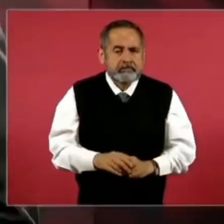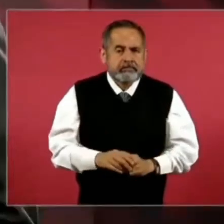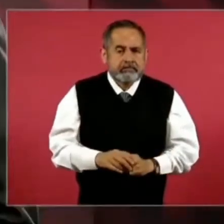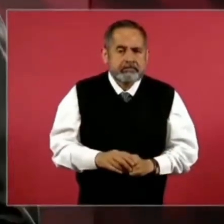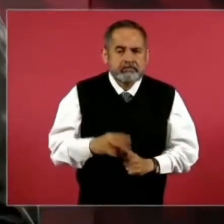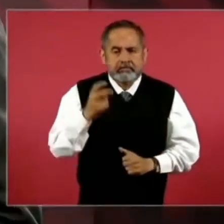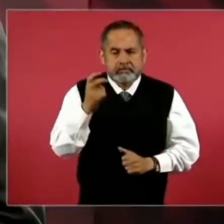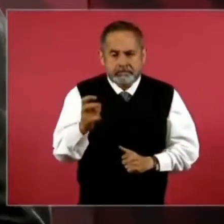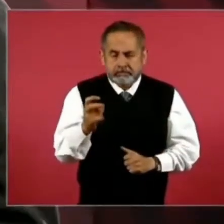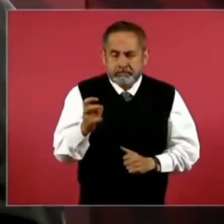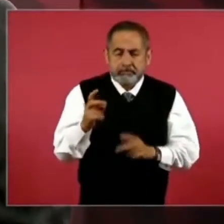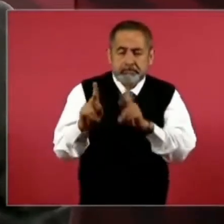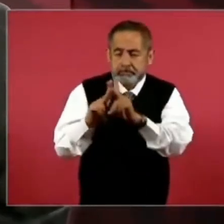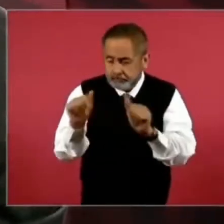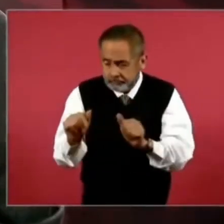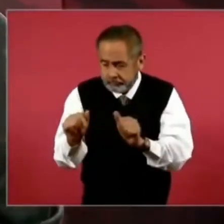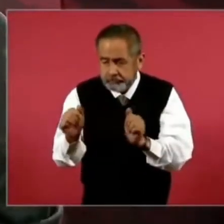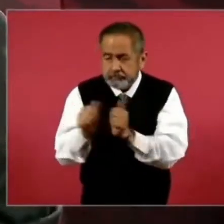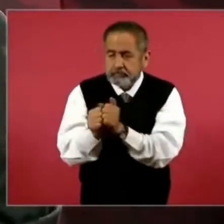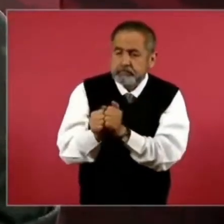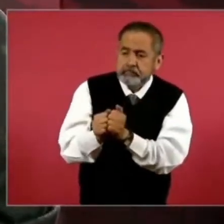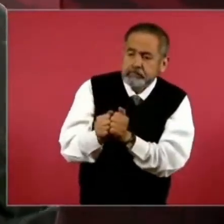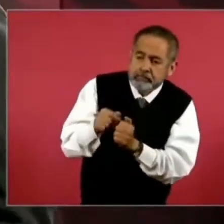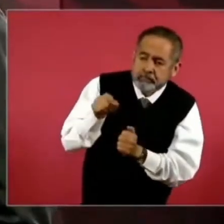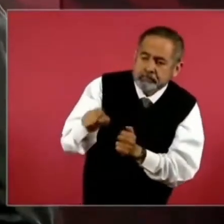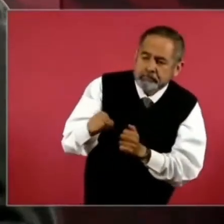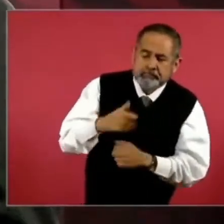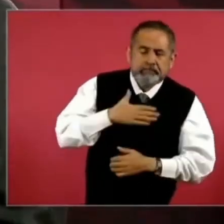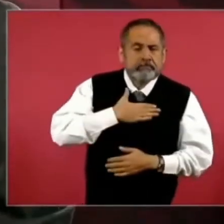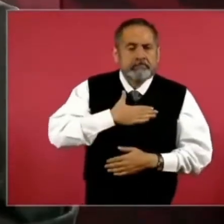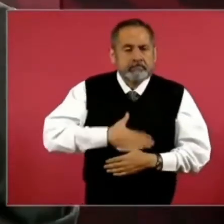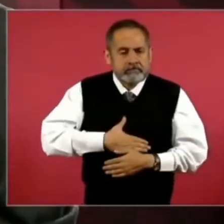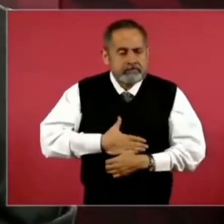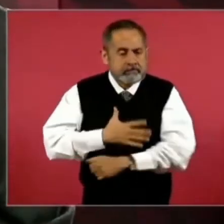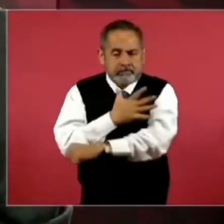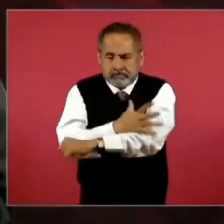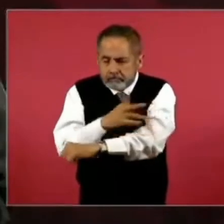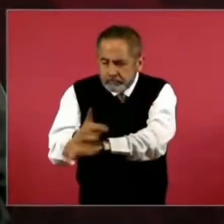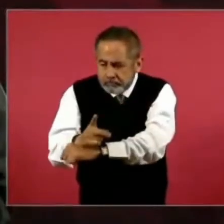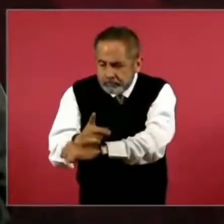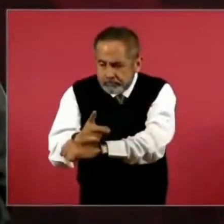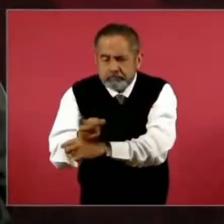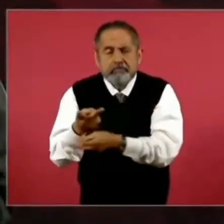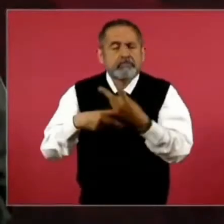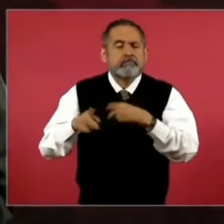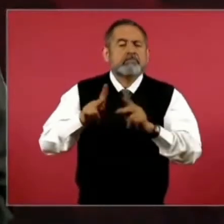que es fruto de la justicia y de la honestidad.